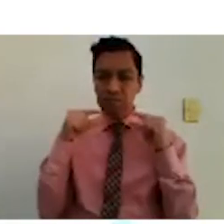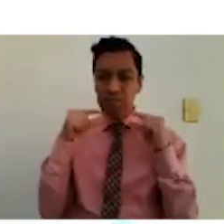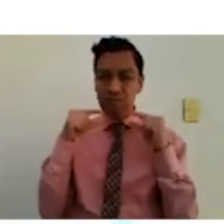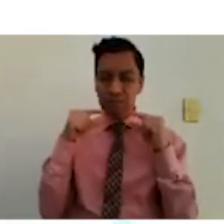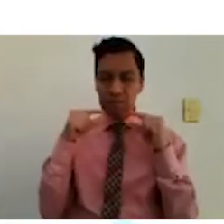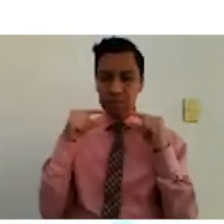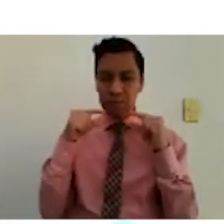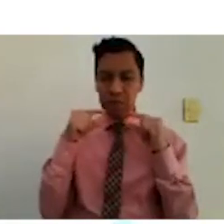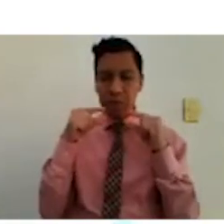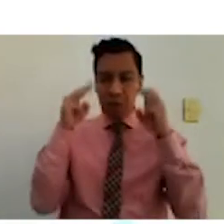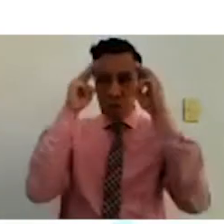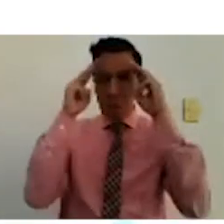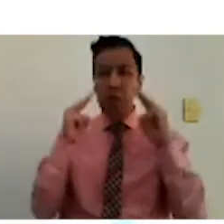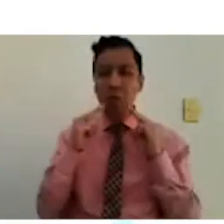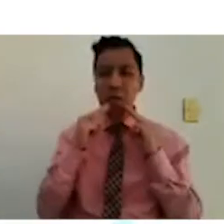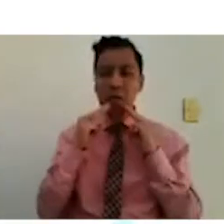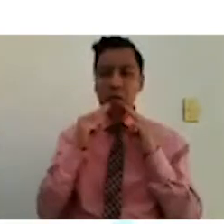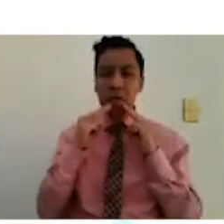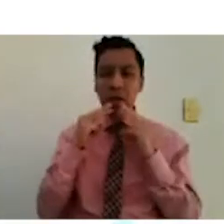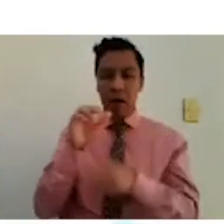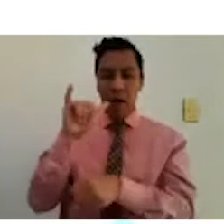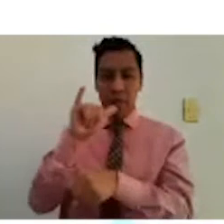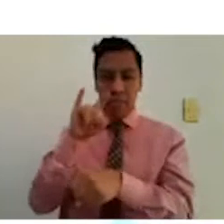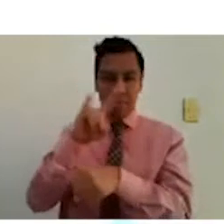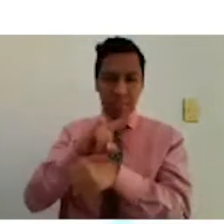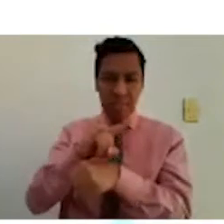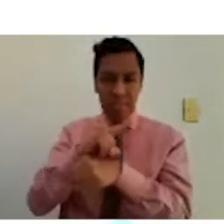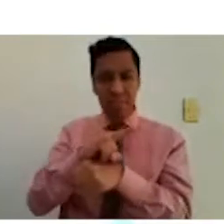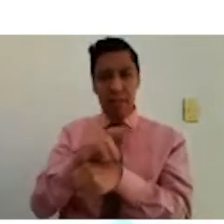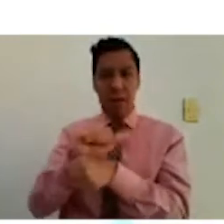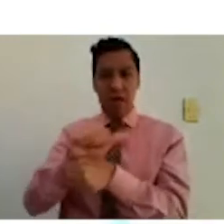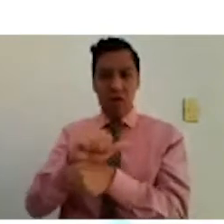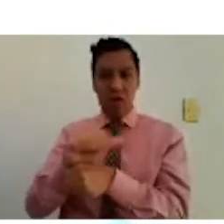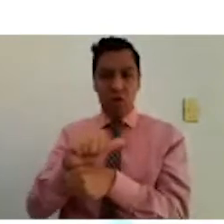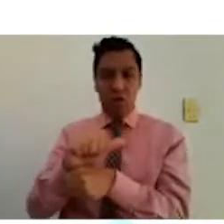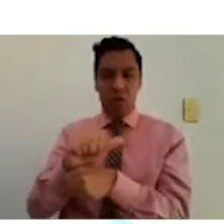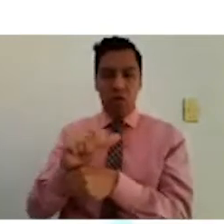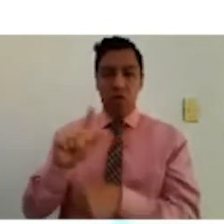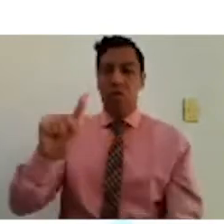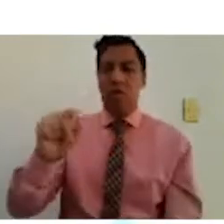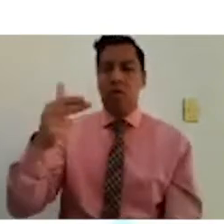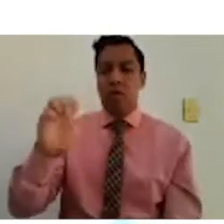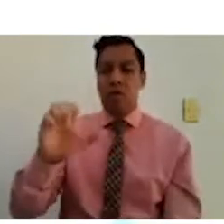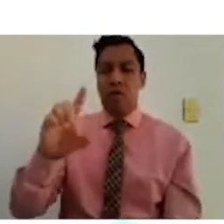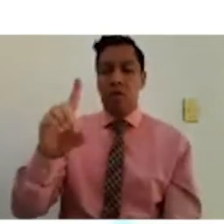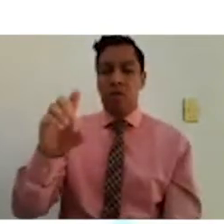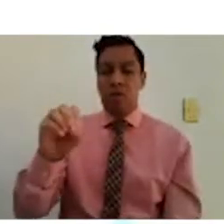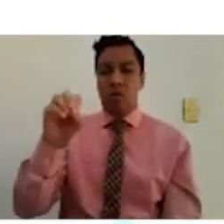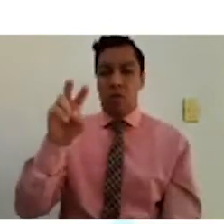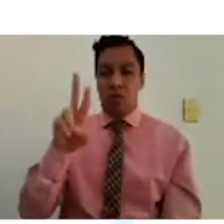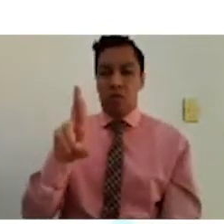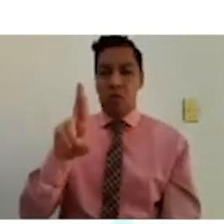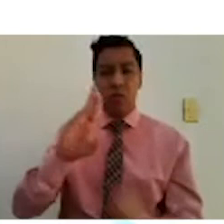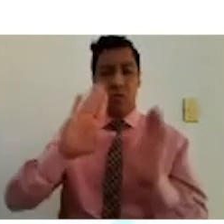el monje franciscano representado por el actor Theodor Becker, cuando sale de los